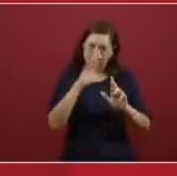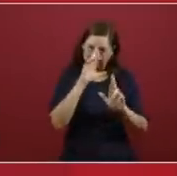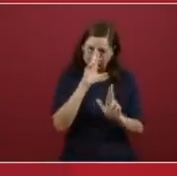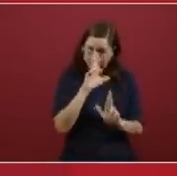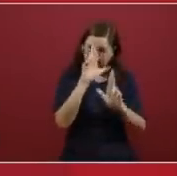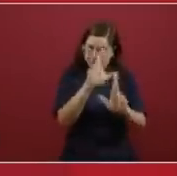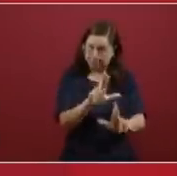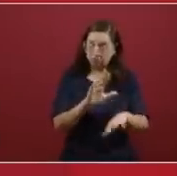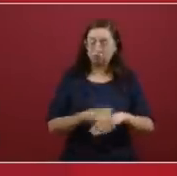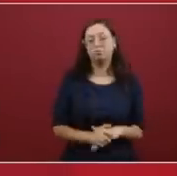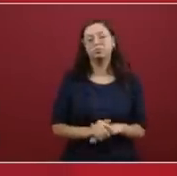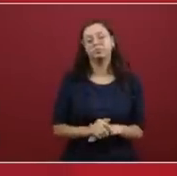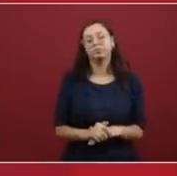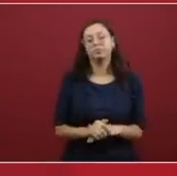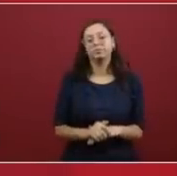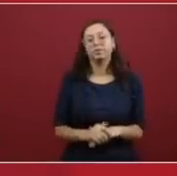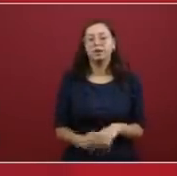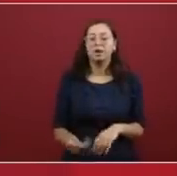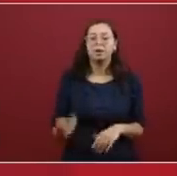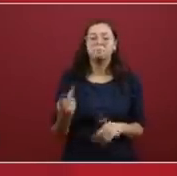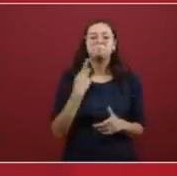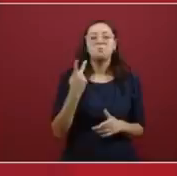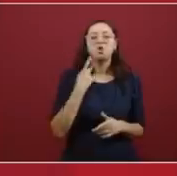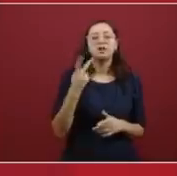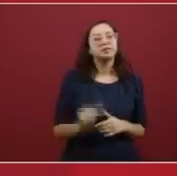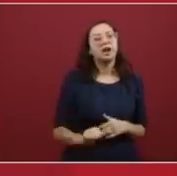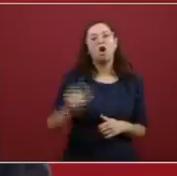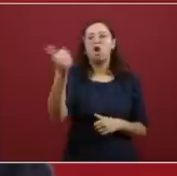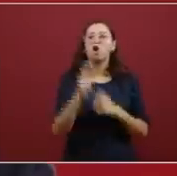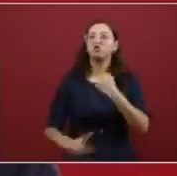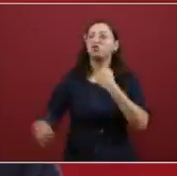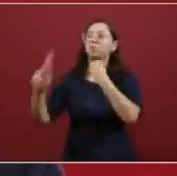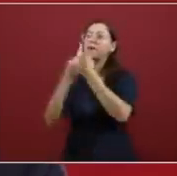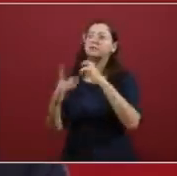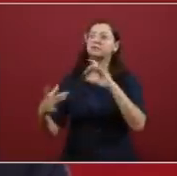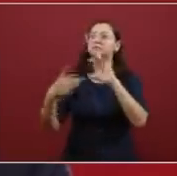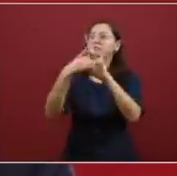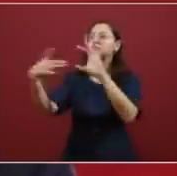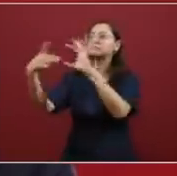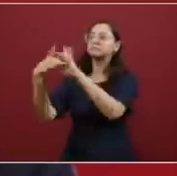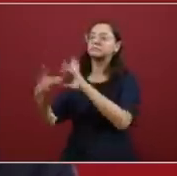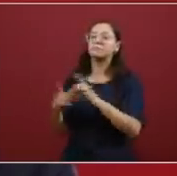que la mejor política exterior es la interior.